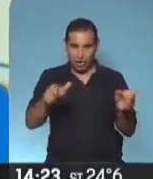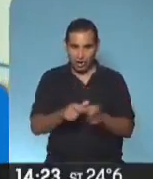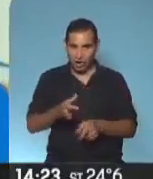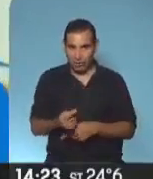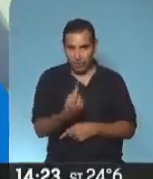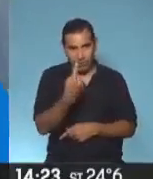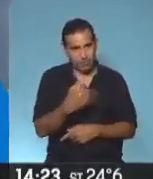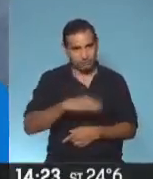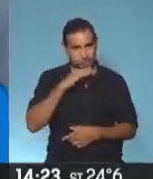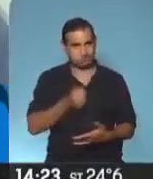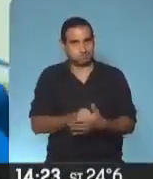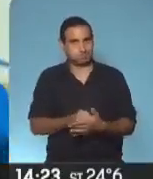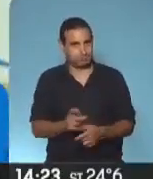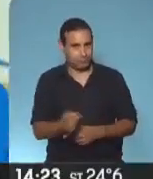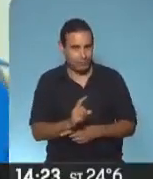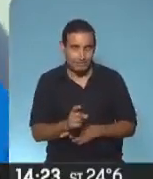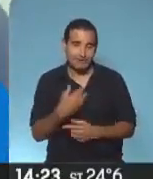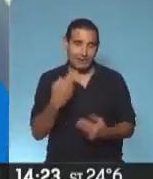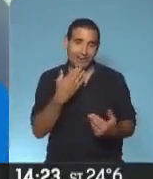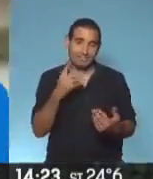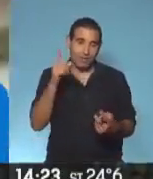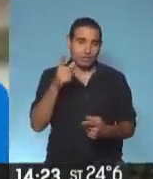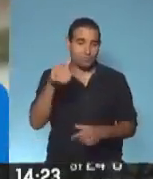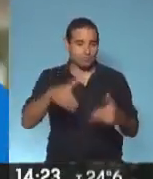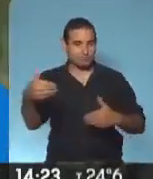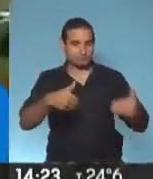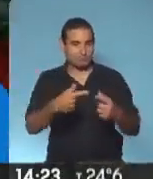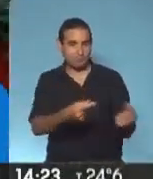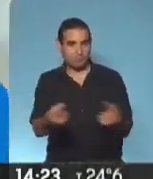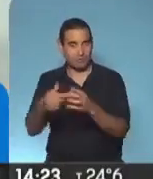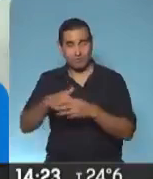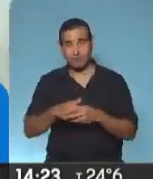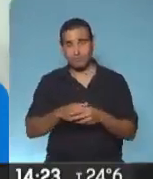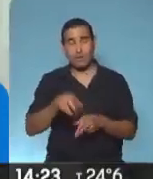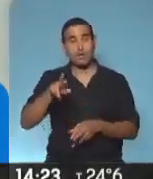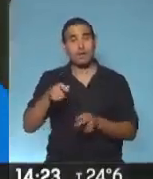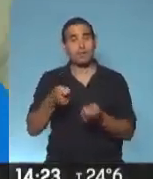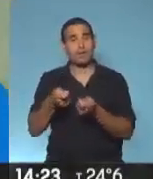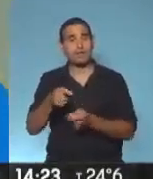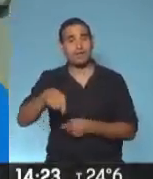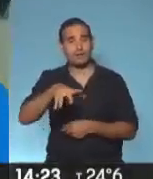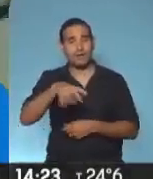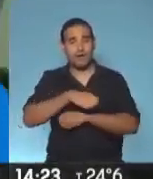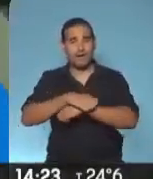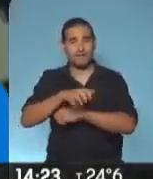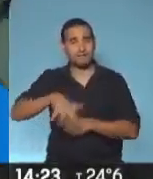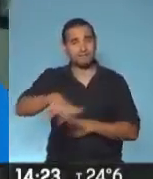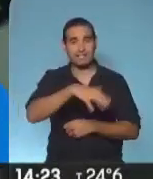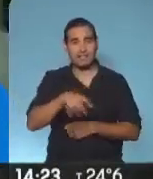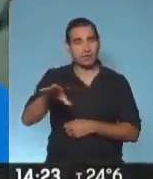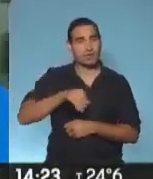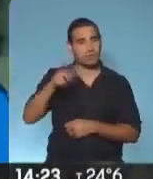se llenan, así que gracias a Dios tuvimos buena respuesta. Los panaderos de Avellaneda parafrasean al Papa